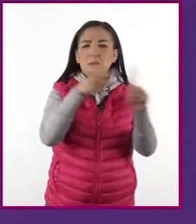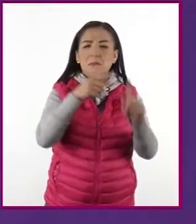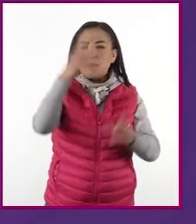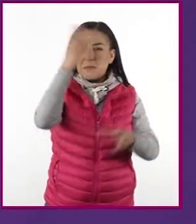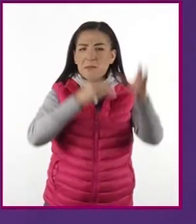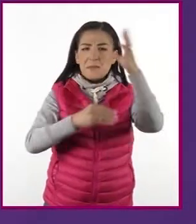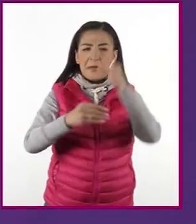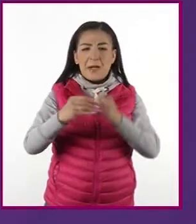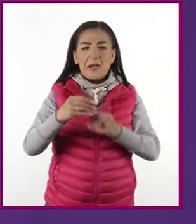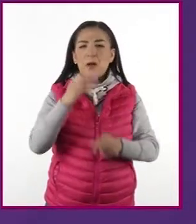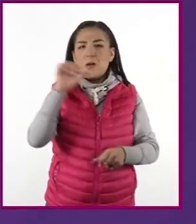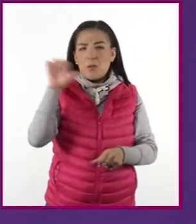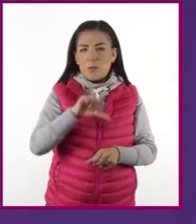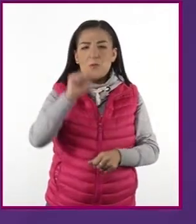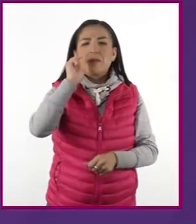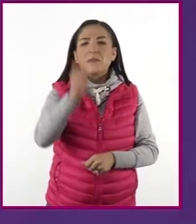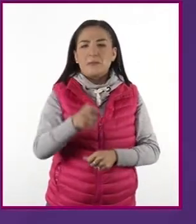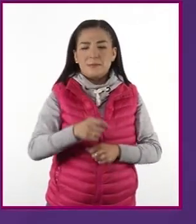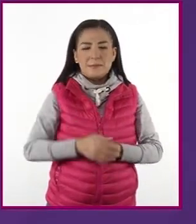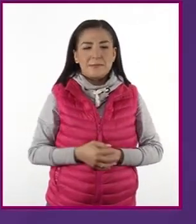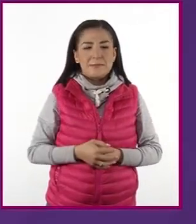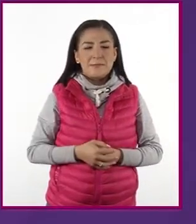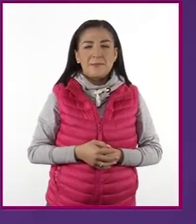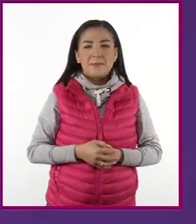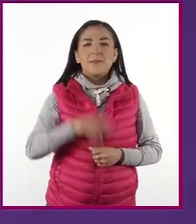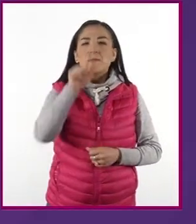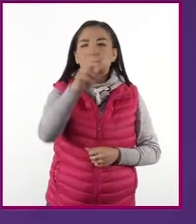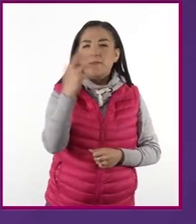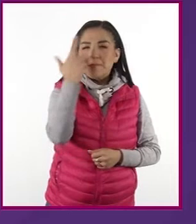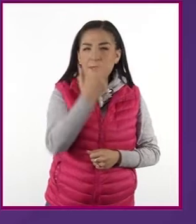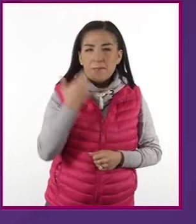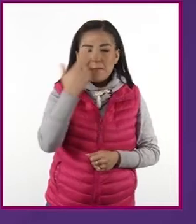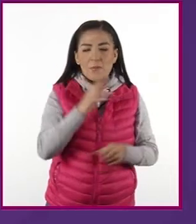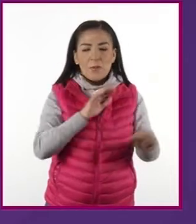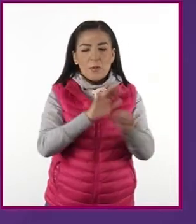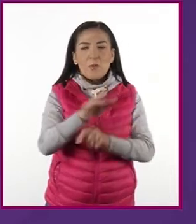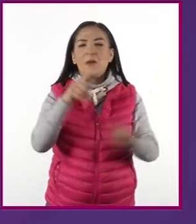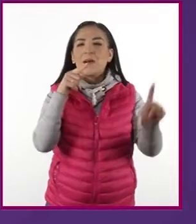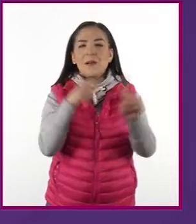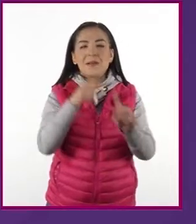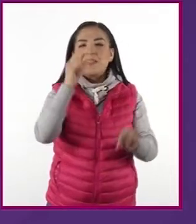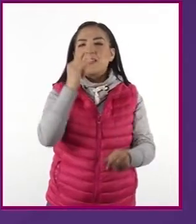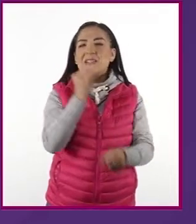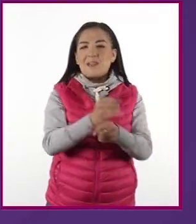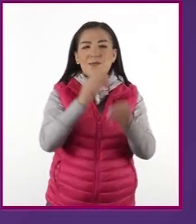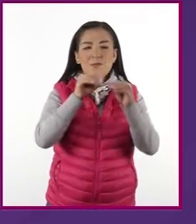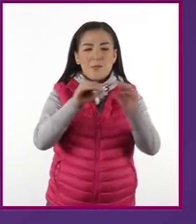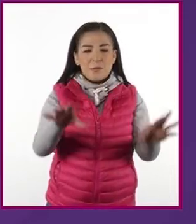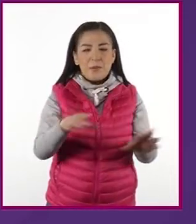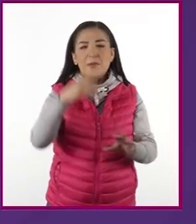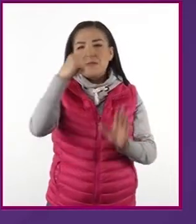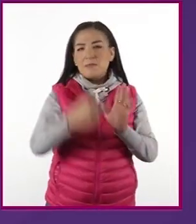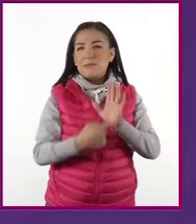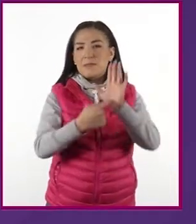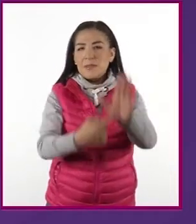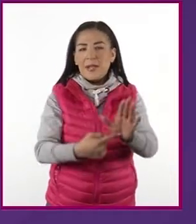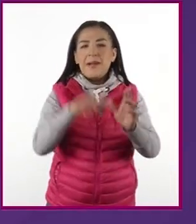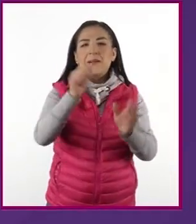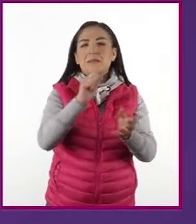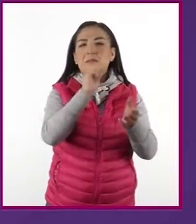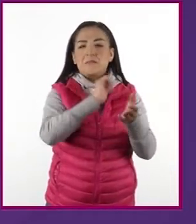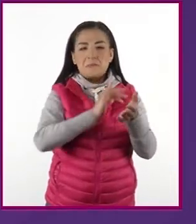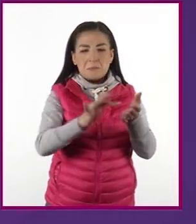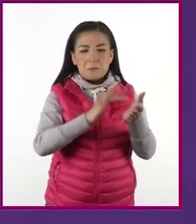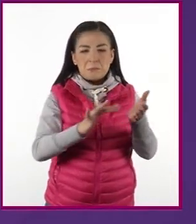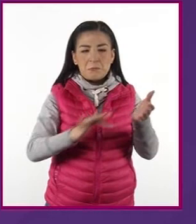es: analiza e identifica la información presentada en textos introductorios,